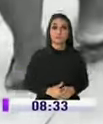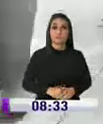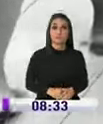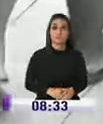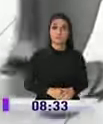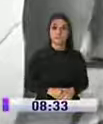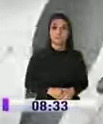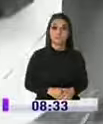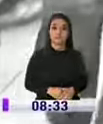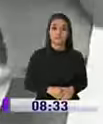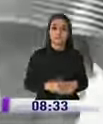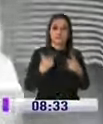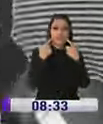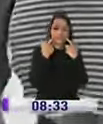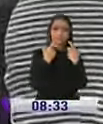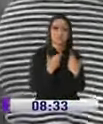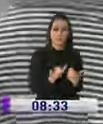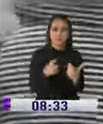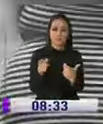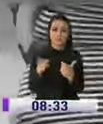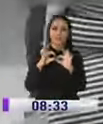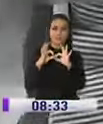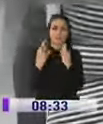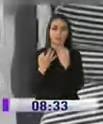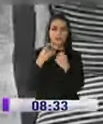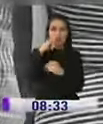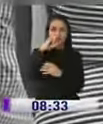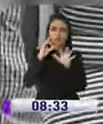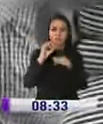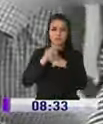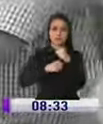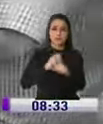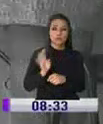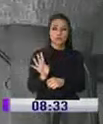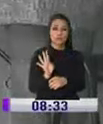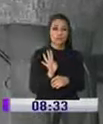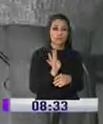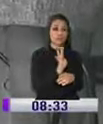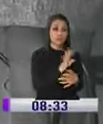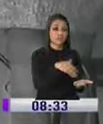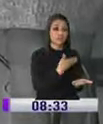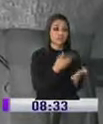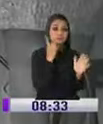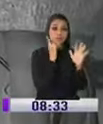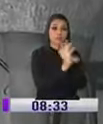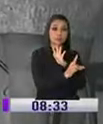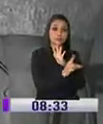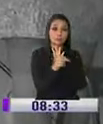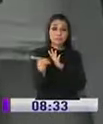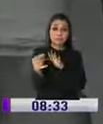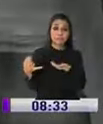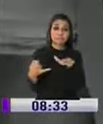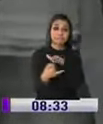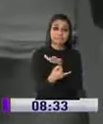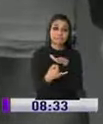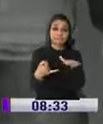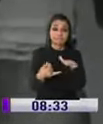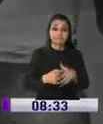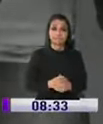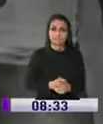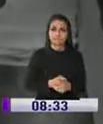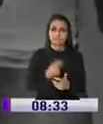Hasta la fiscalía llegaron los familiares de un menor de 7 años de edad para denunciar un presunto delito sexual. Lo encontraron al